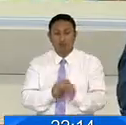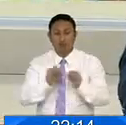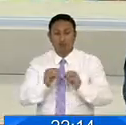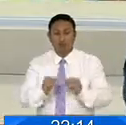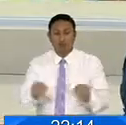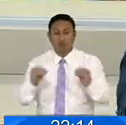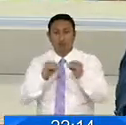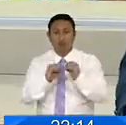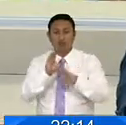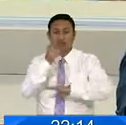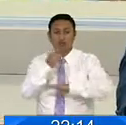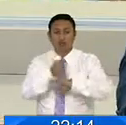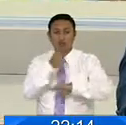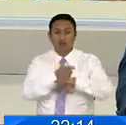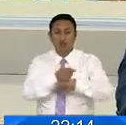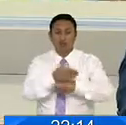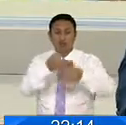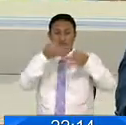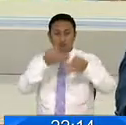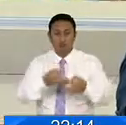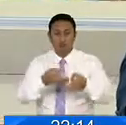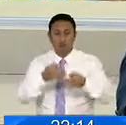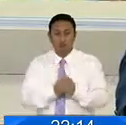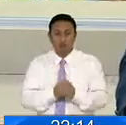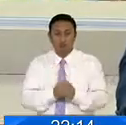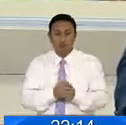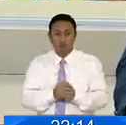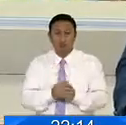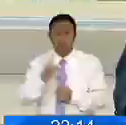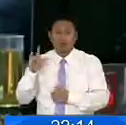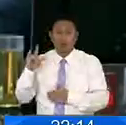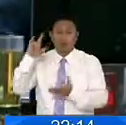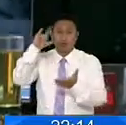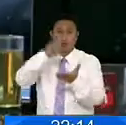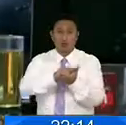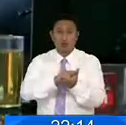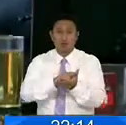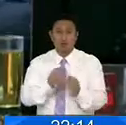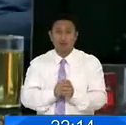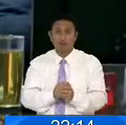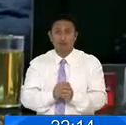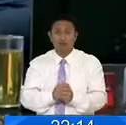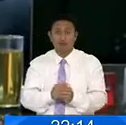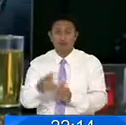la disposición de cumplimiento estricto a las aerolíneas. Cumplimiento